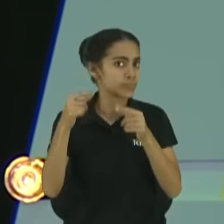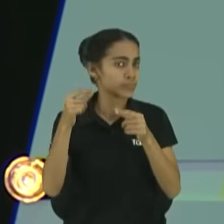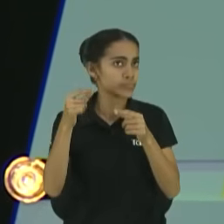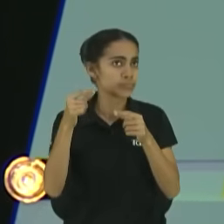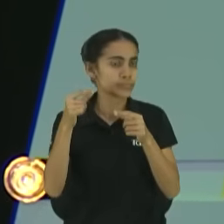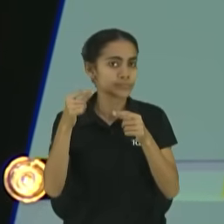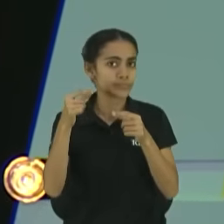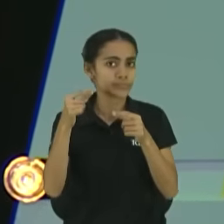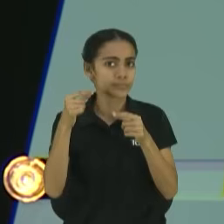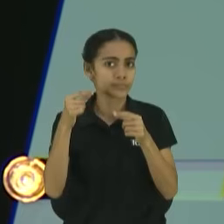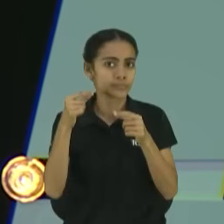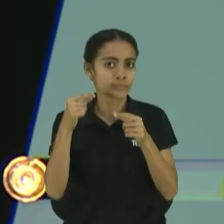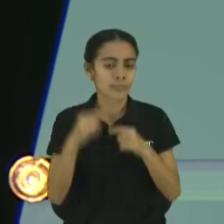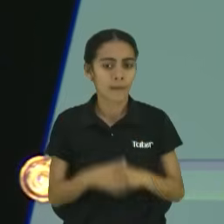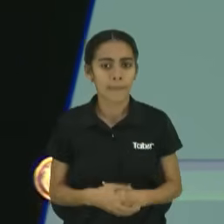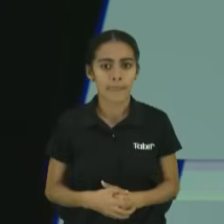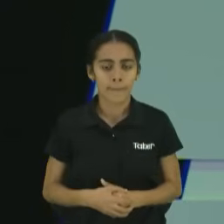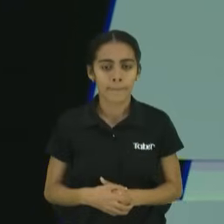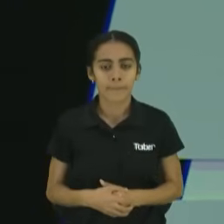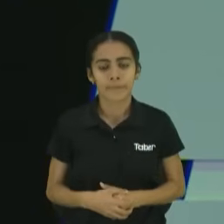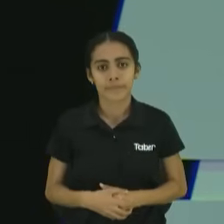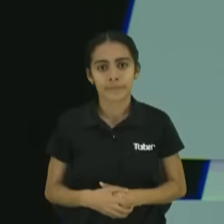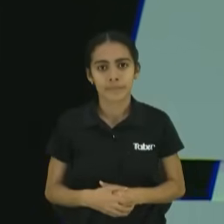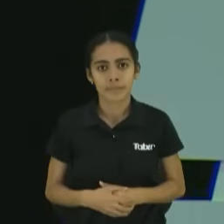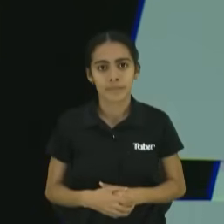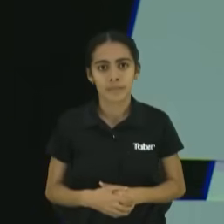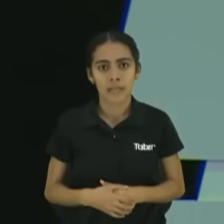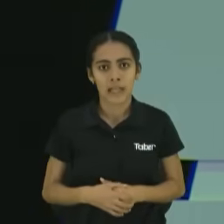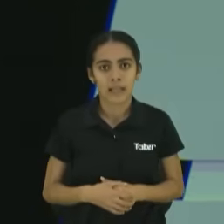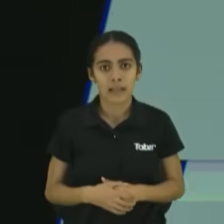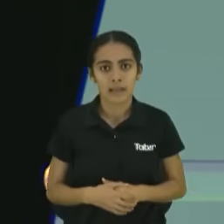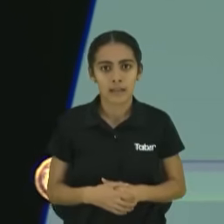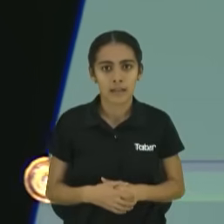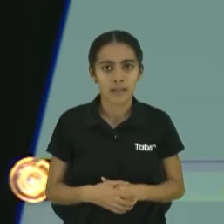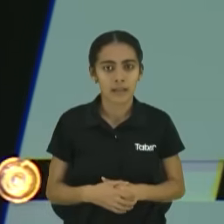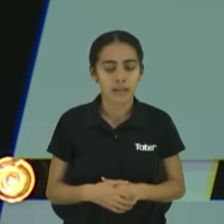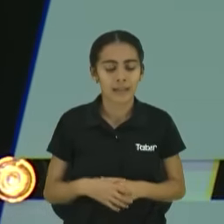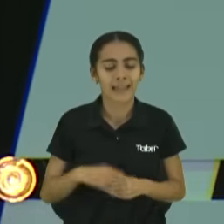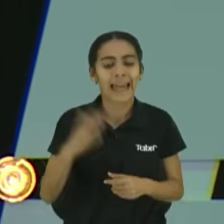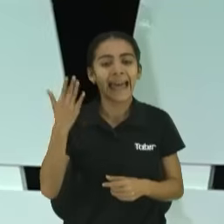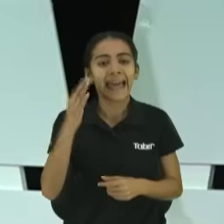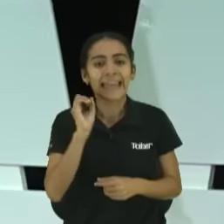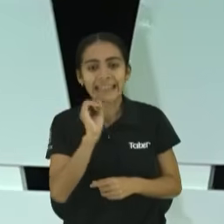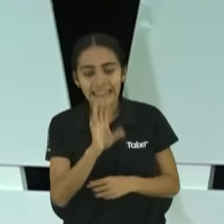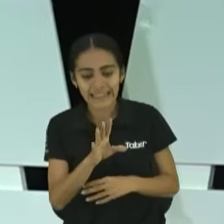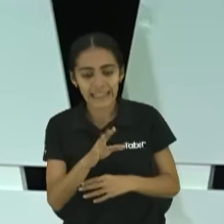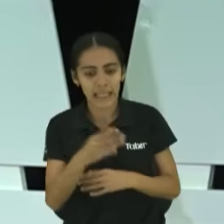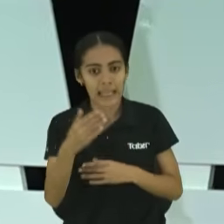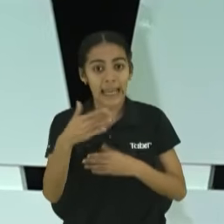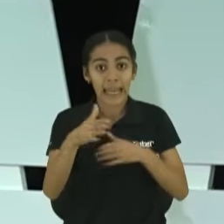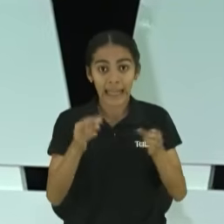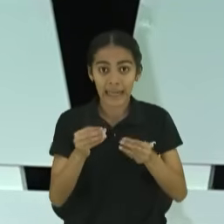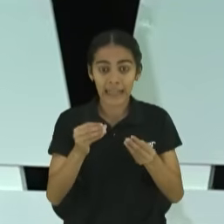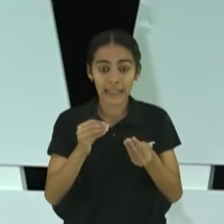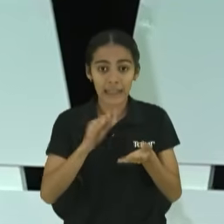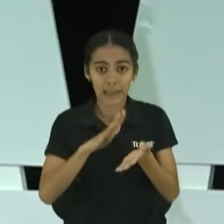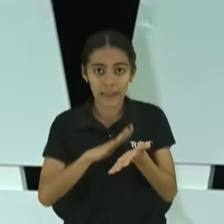Sí. Dicen que regalarle el aguinaldo a la mujer fortalece la relación. Yo le dejo el dato curioso.